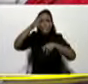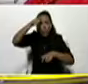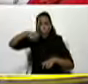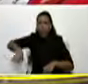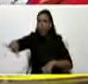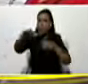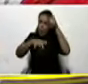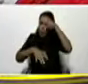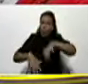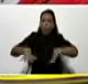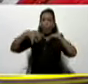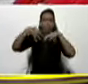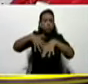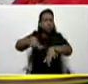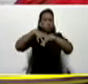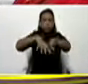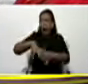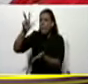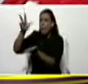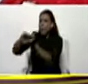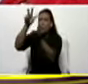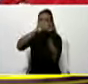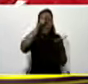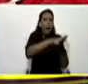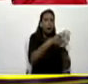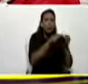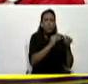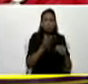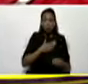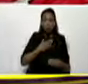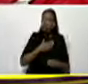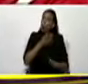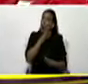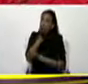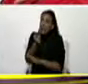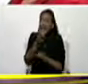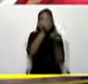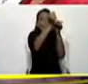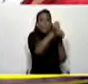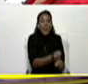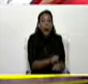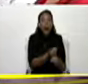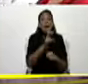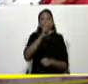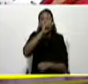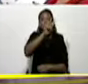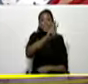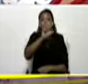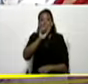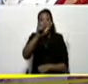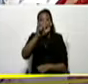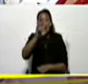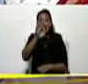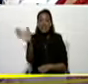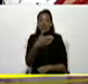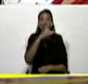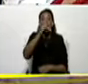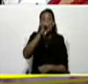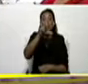Hilda, compañera. Tengo que seguir mi peregrinación porque me esperan en los valles del Tuy. Me esperan por